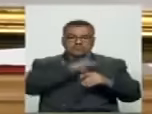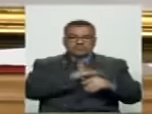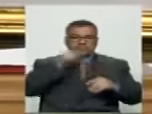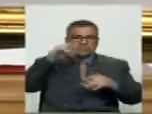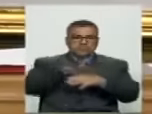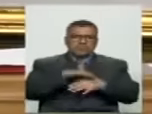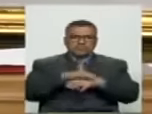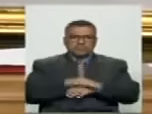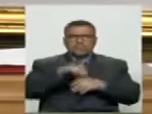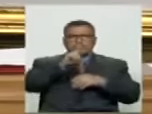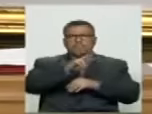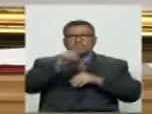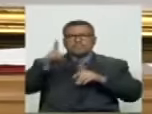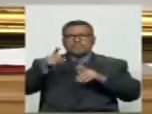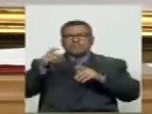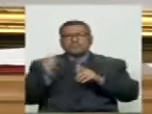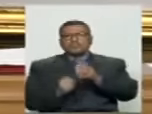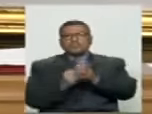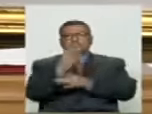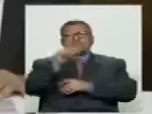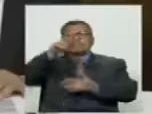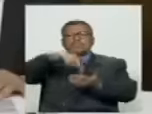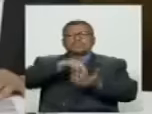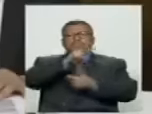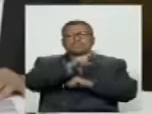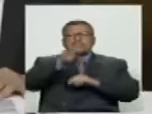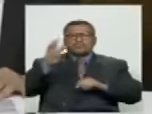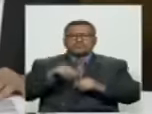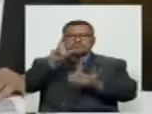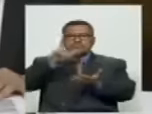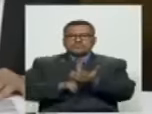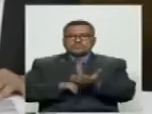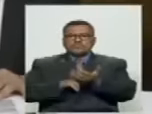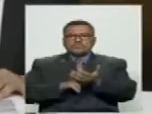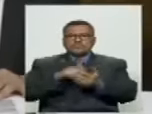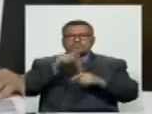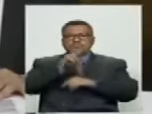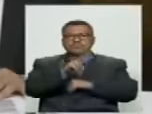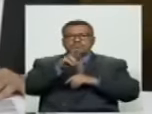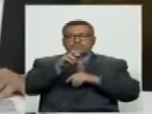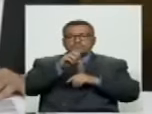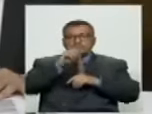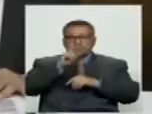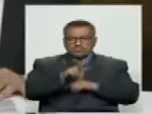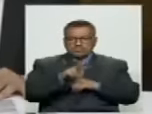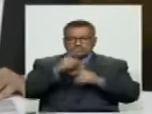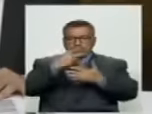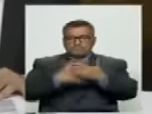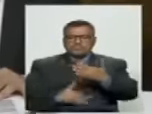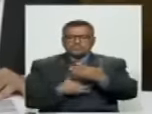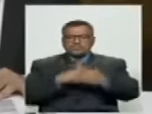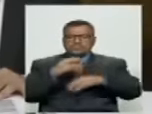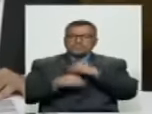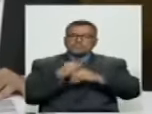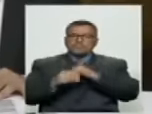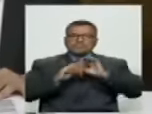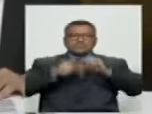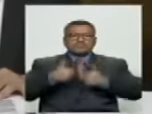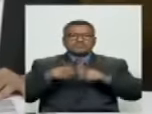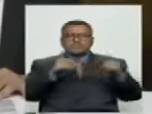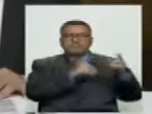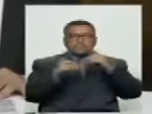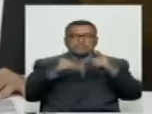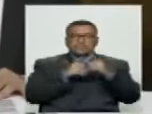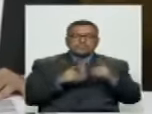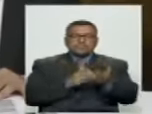día martes 21 de mayo de 2024 se aprobó hasta el vigésimo del informe. Correspondería iniciar la discusión